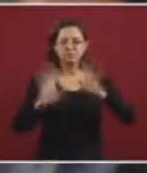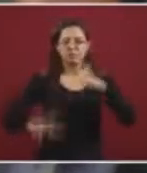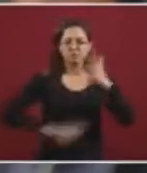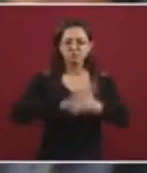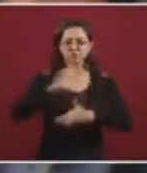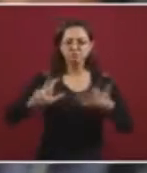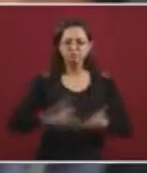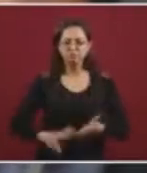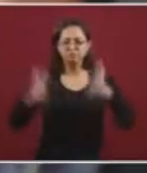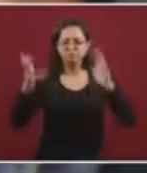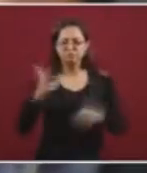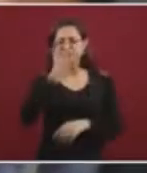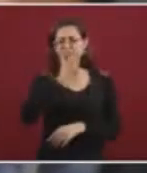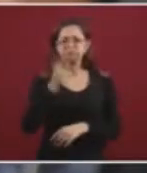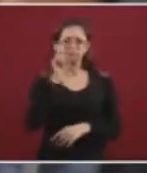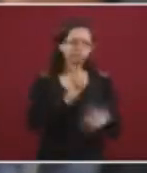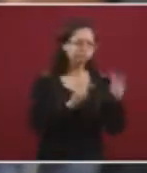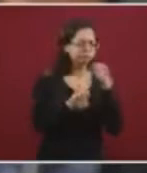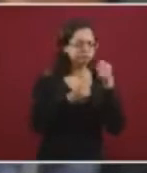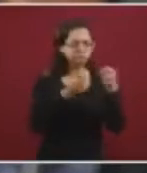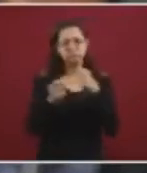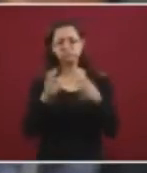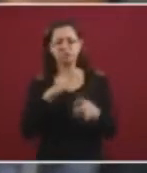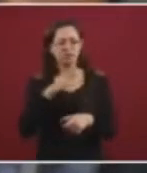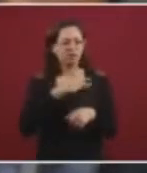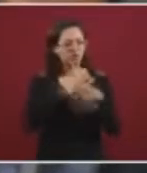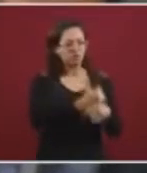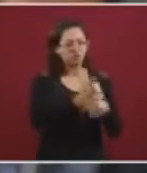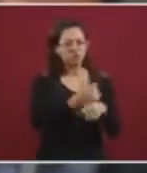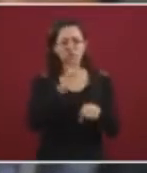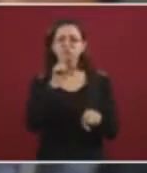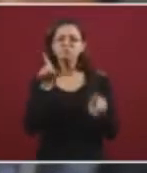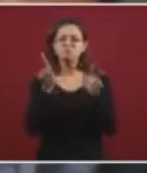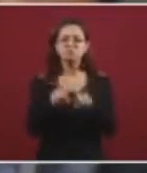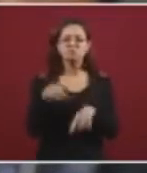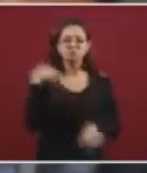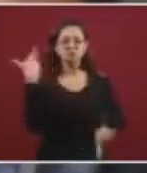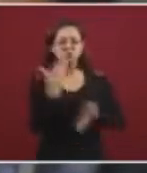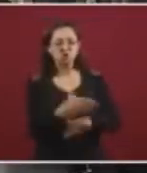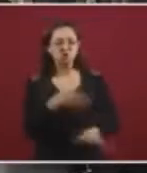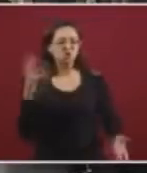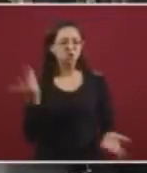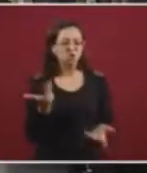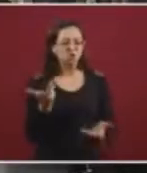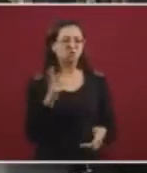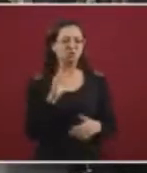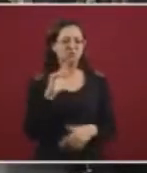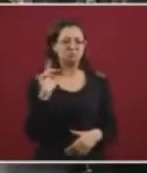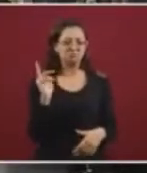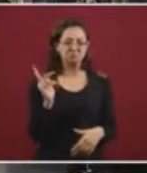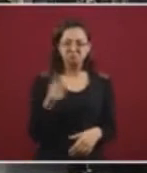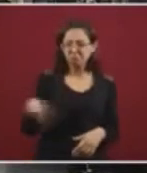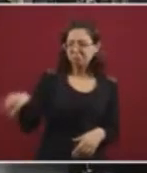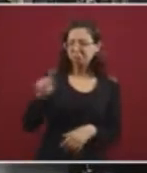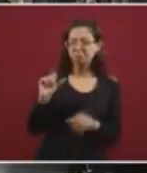viven los y las periodistas y la situación de impunidad en torno a los crímenes contra ellos y contra ellas.